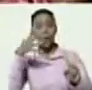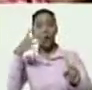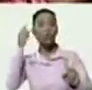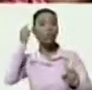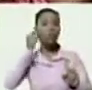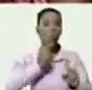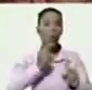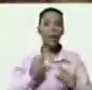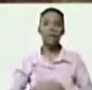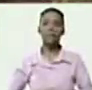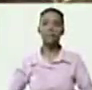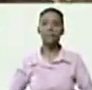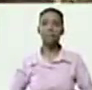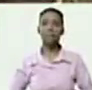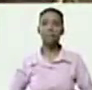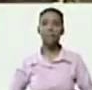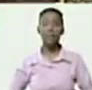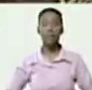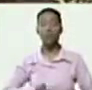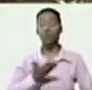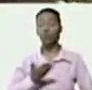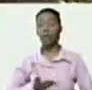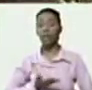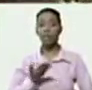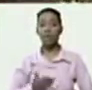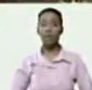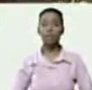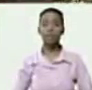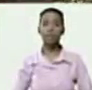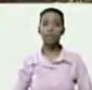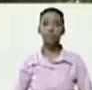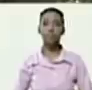qué gigante es Antonio José de Sucre.